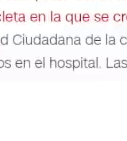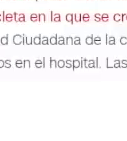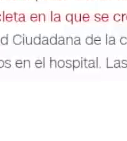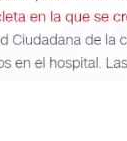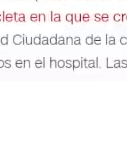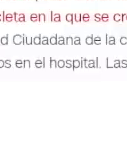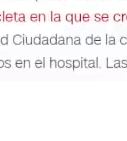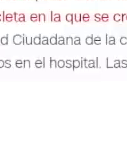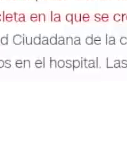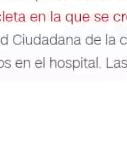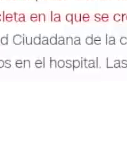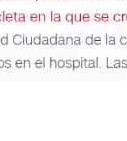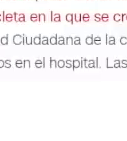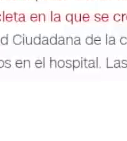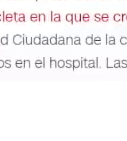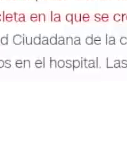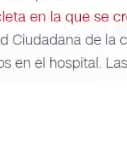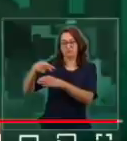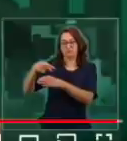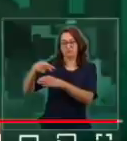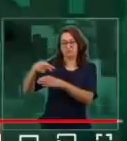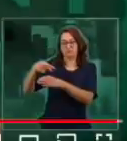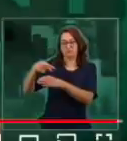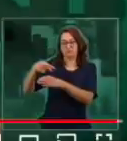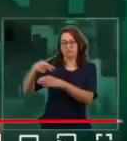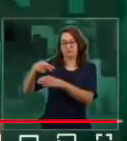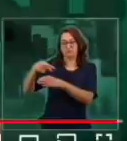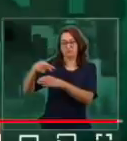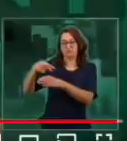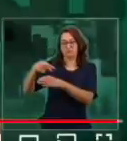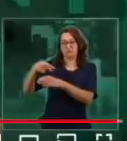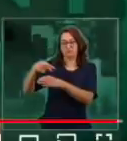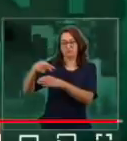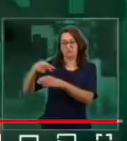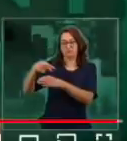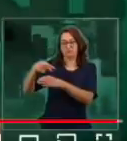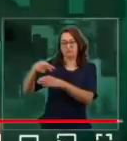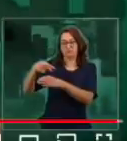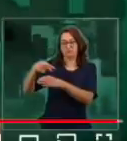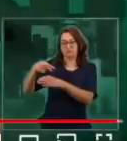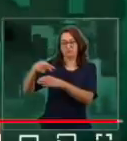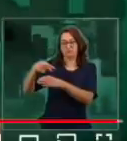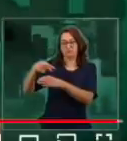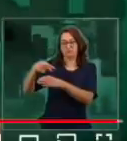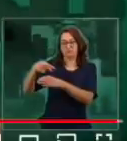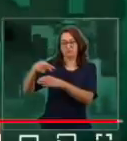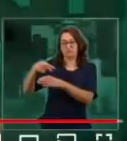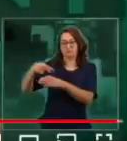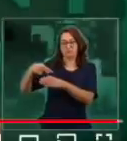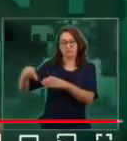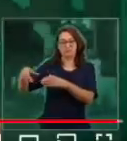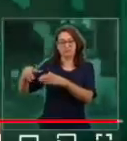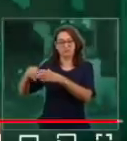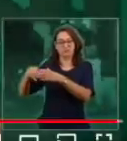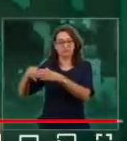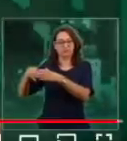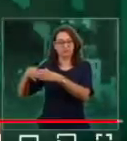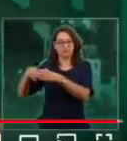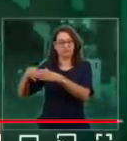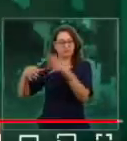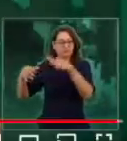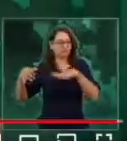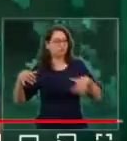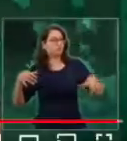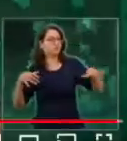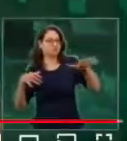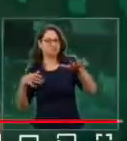ir porque tenía que ir corriendo al aeropuerto internacional. Vamos a escucharlo, aquí está en la mañanera del día de hoy. No,